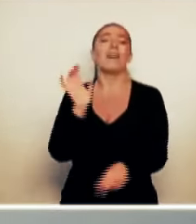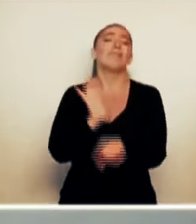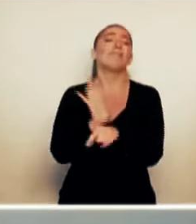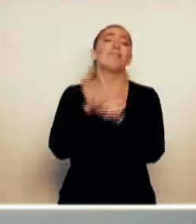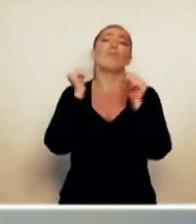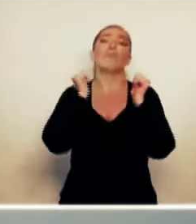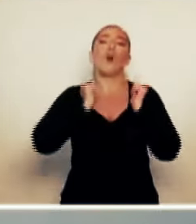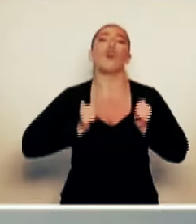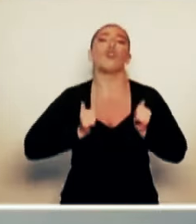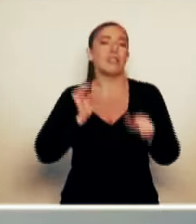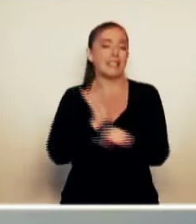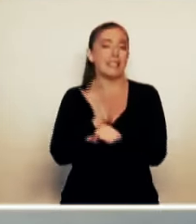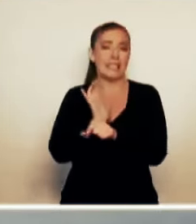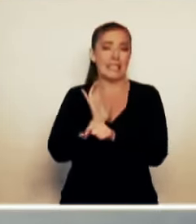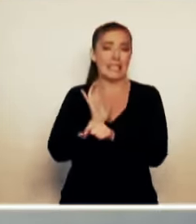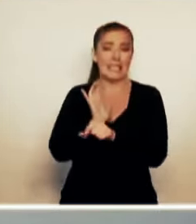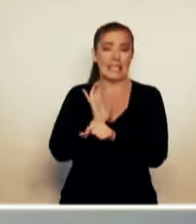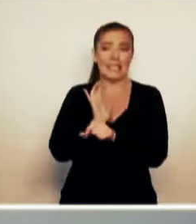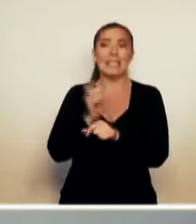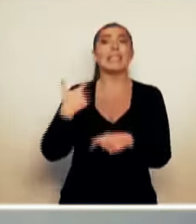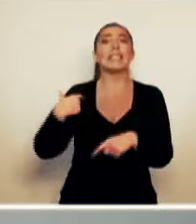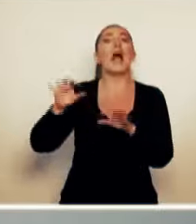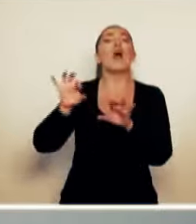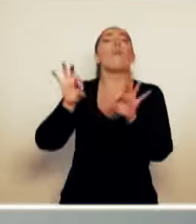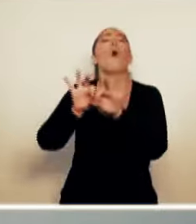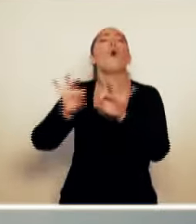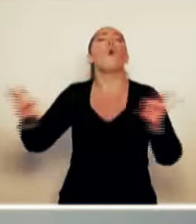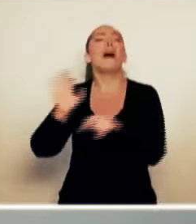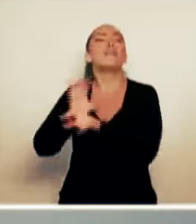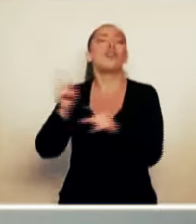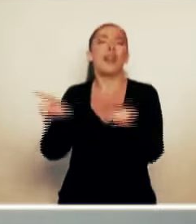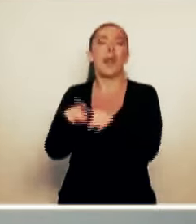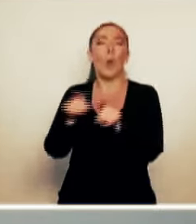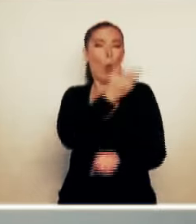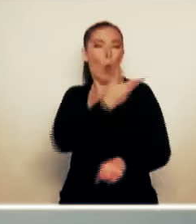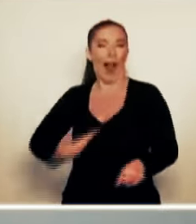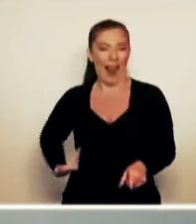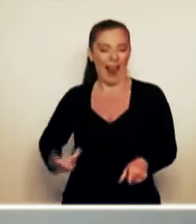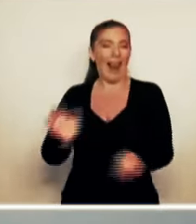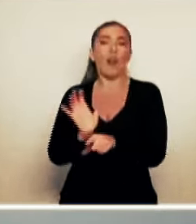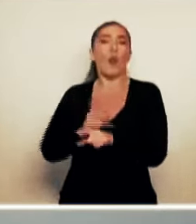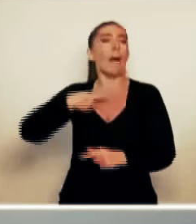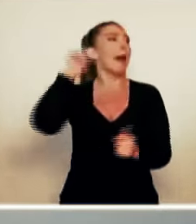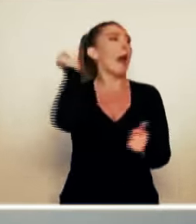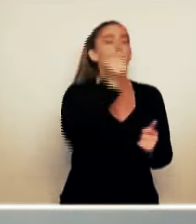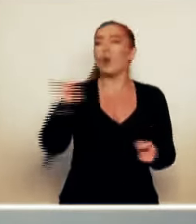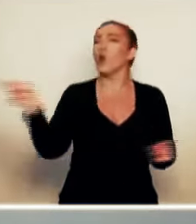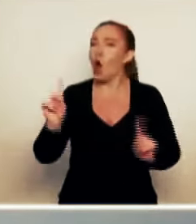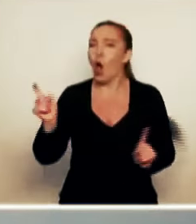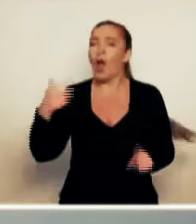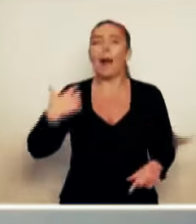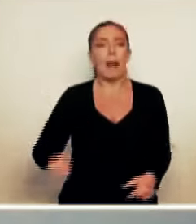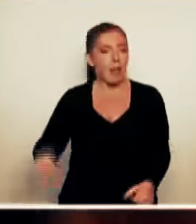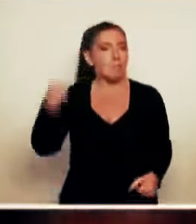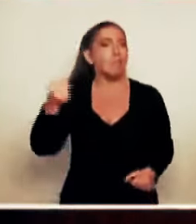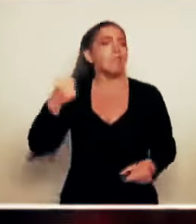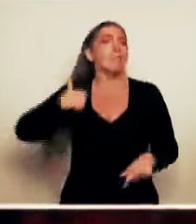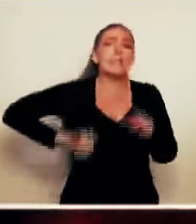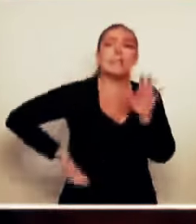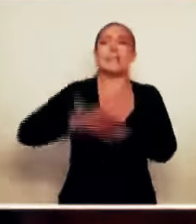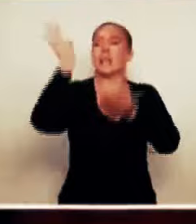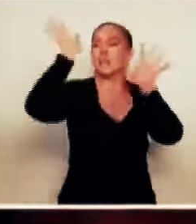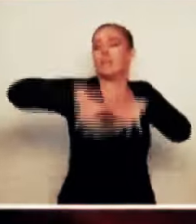el bastón de mariscal, no era para dárselo en la cabeza a otro compañero, era para tomar el bastón de mariscal y salir a la